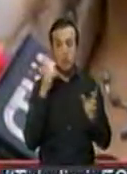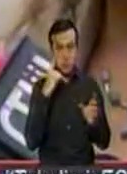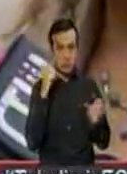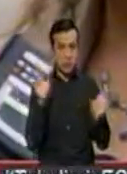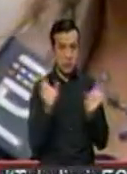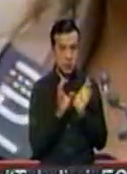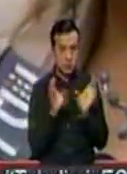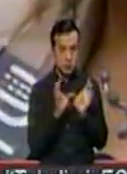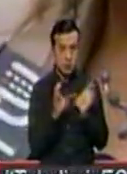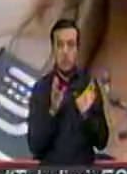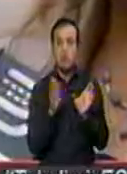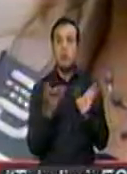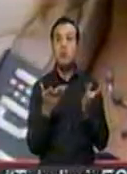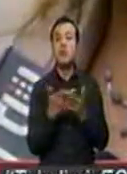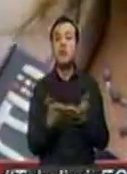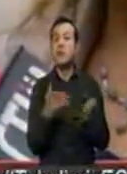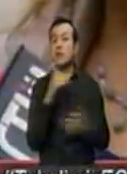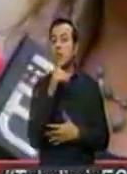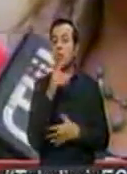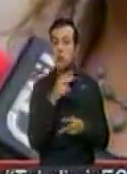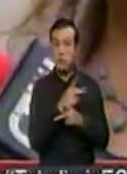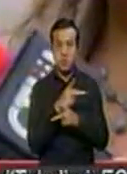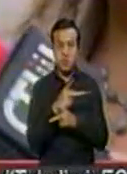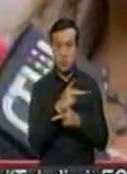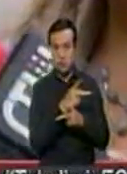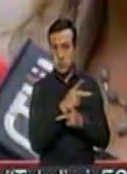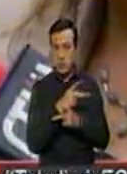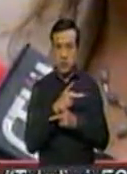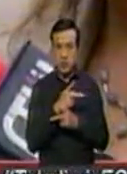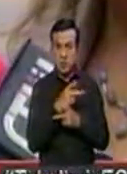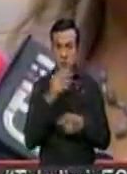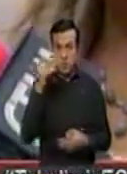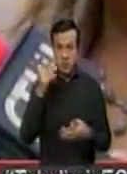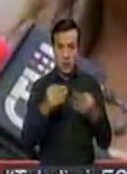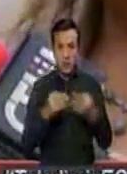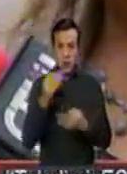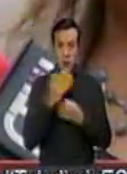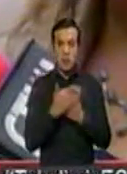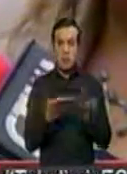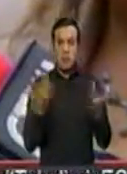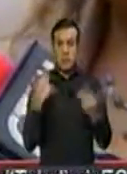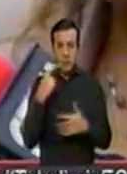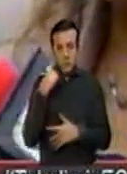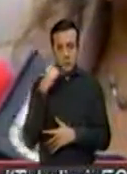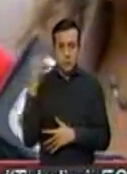certificaciones realizadas por el Consejo de la Judicatura, donde se